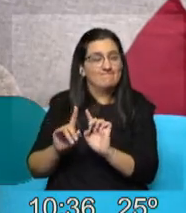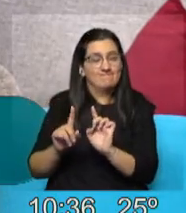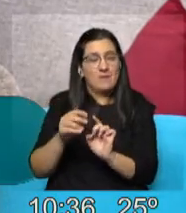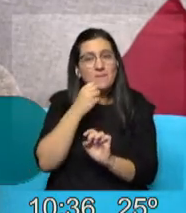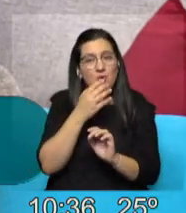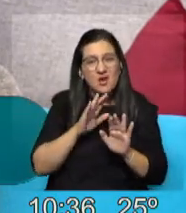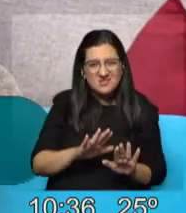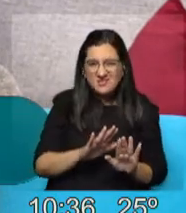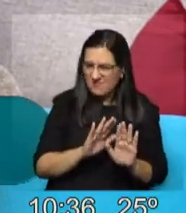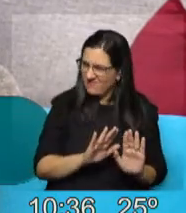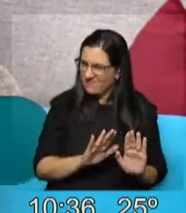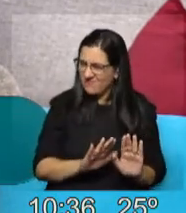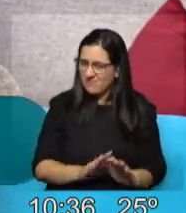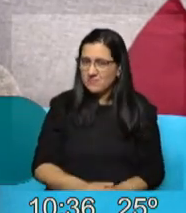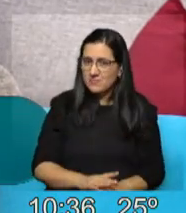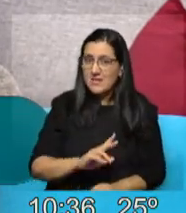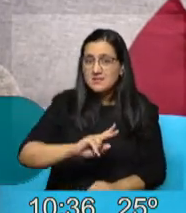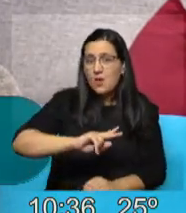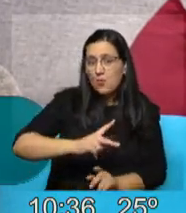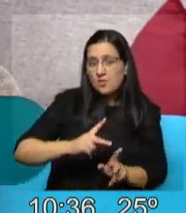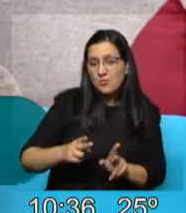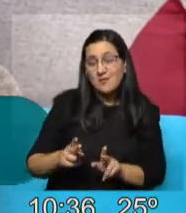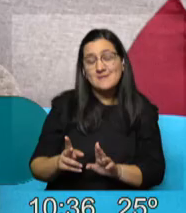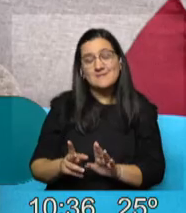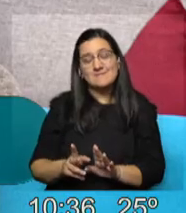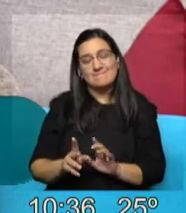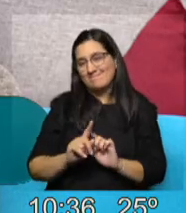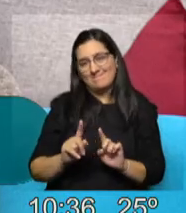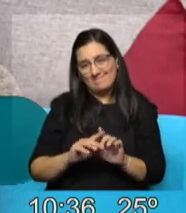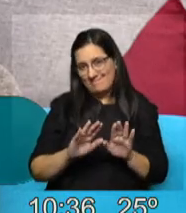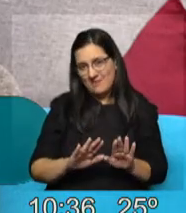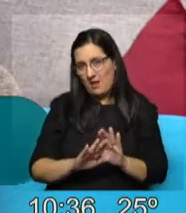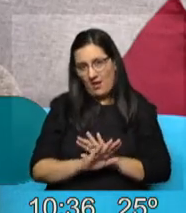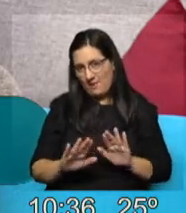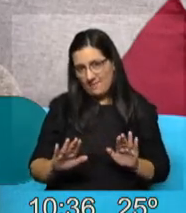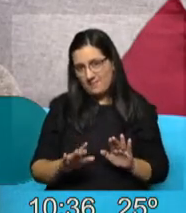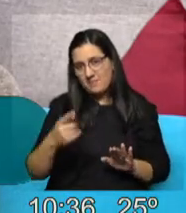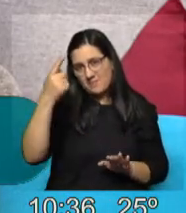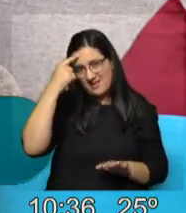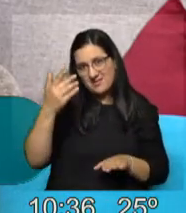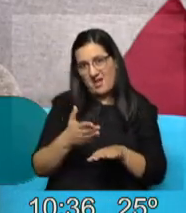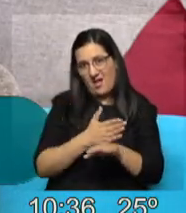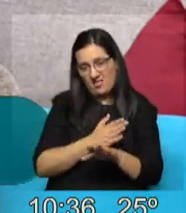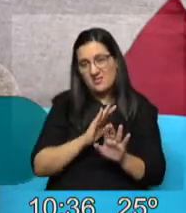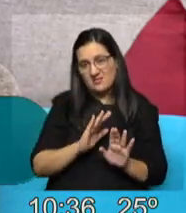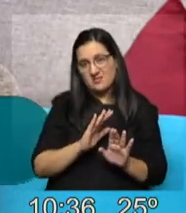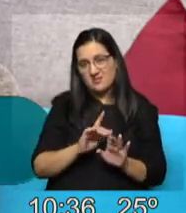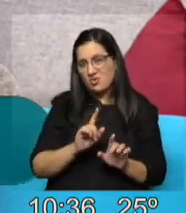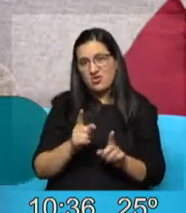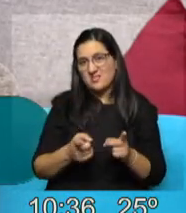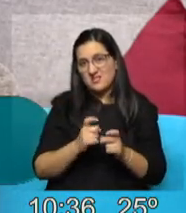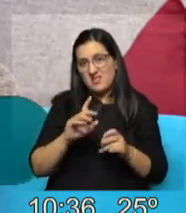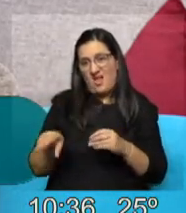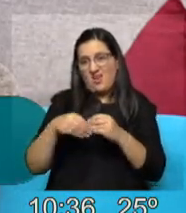nunca hay alguien que está, che, y si metemos en la segunda temporada, paren. Terminen, piensen. Alguien tiene que pensar